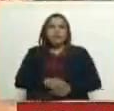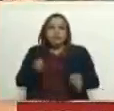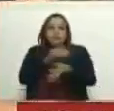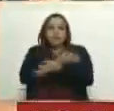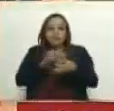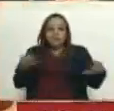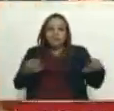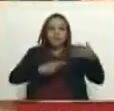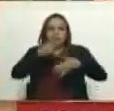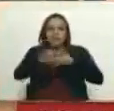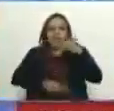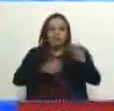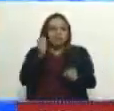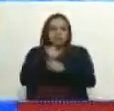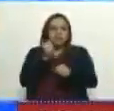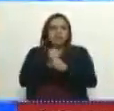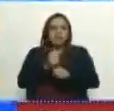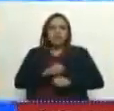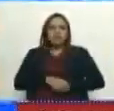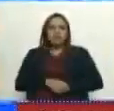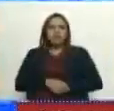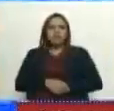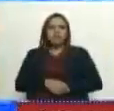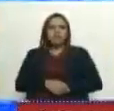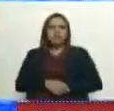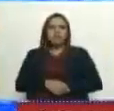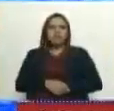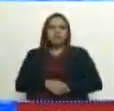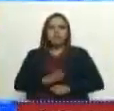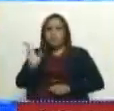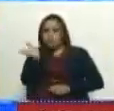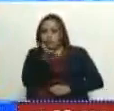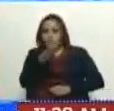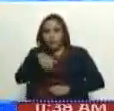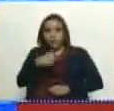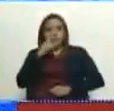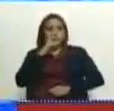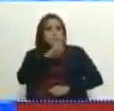extraordinario plan de trabajo. Como ustedes pueden ver,